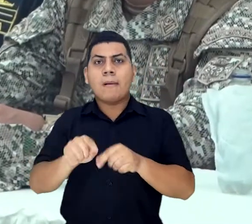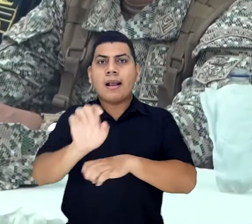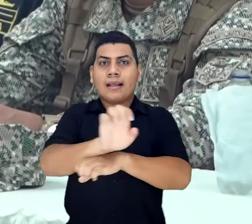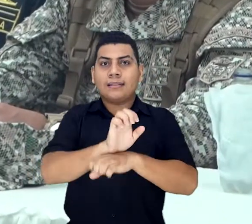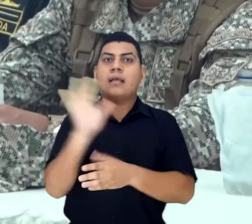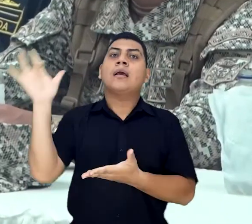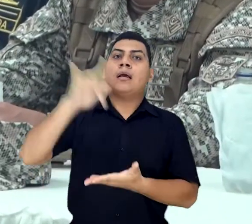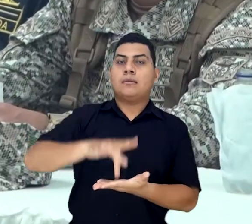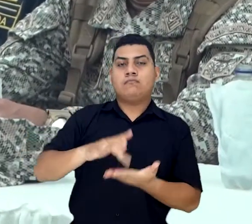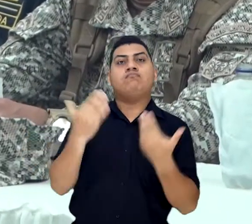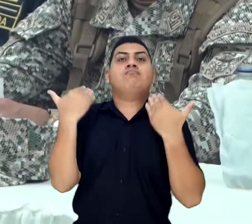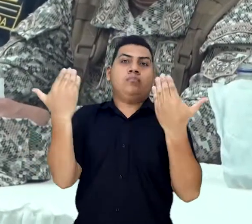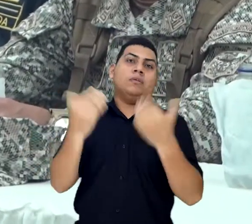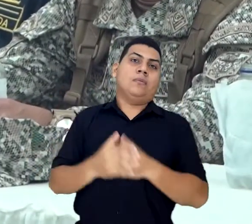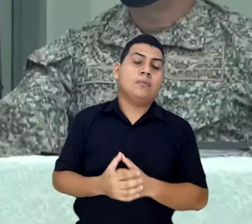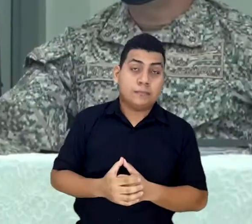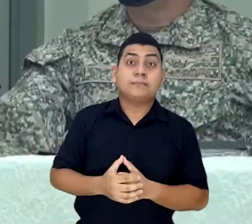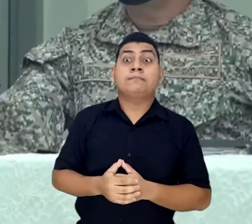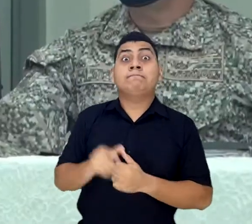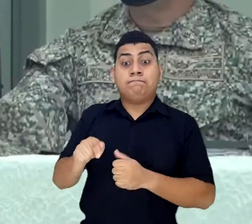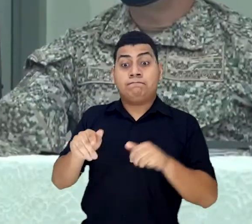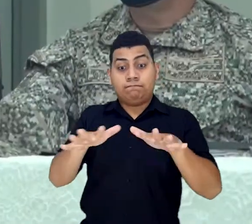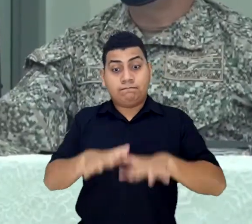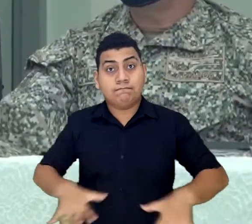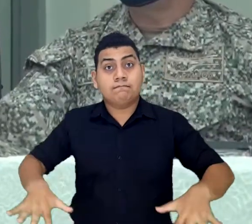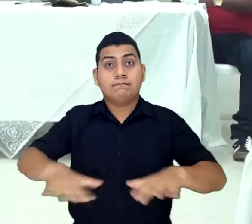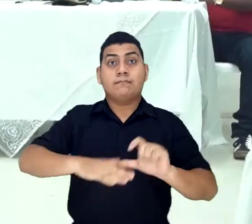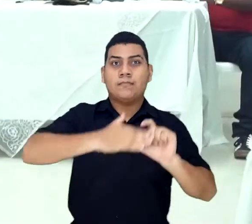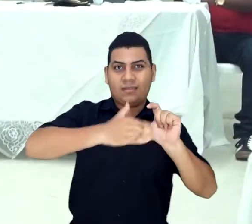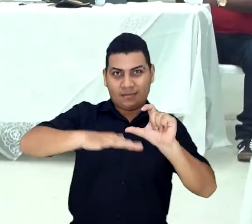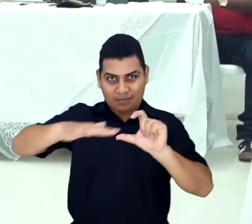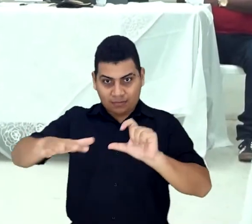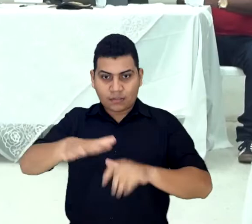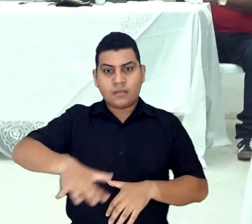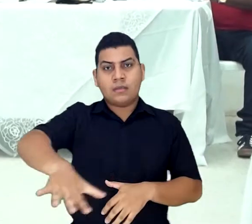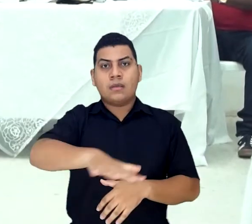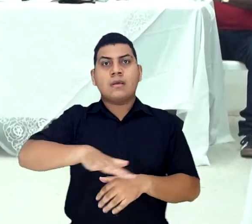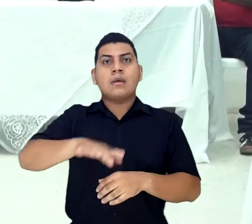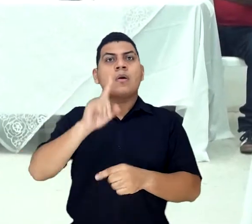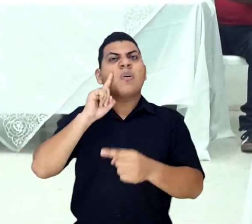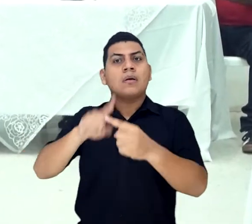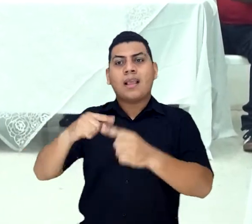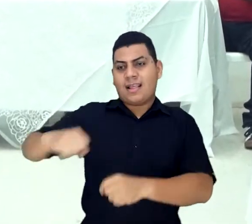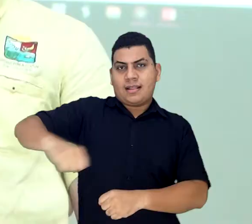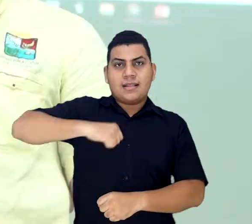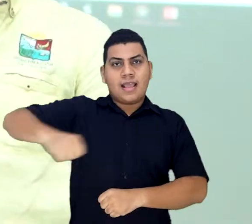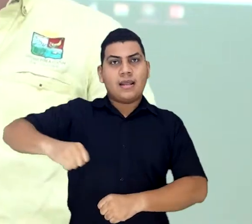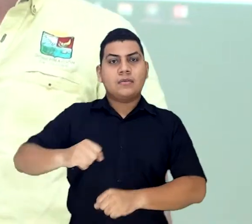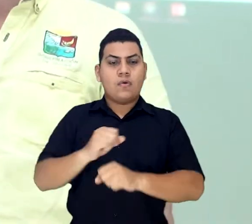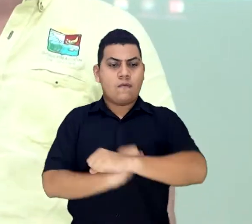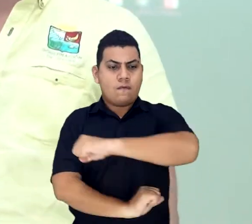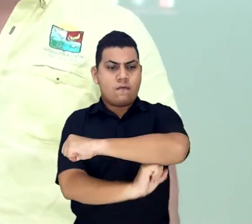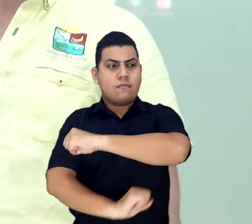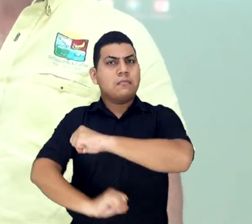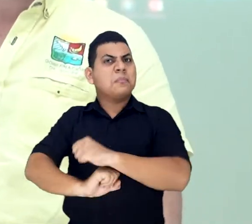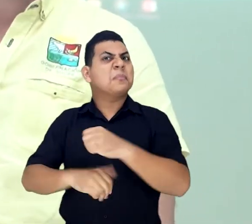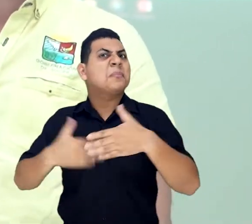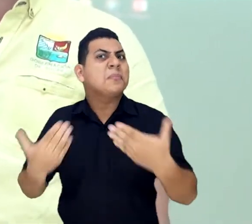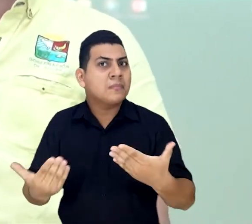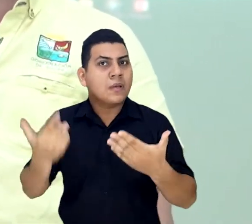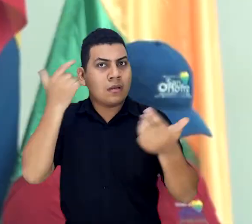municipio. Aseguró que en esta localidad se van a desarrollar, por la garantía de los derechos fundamentales,